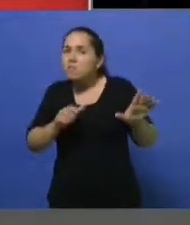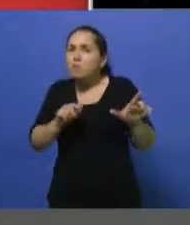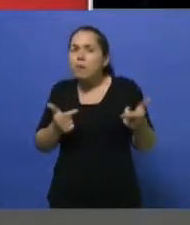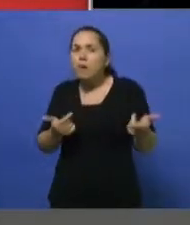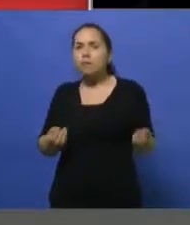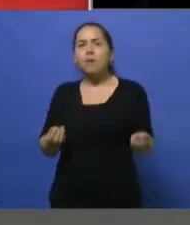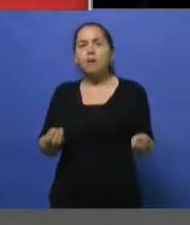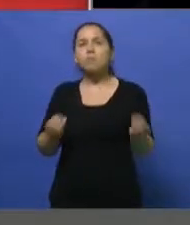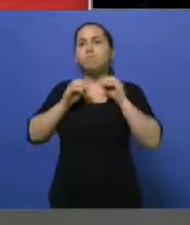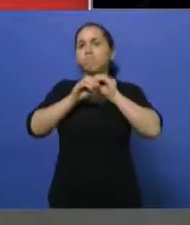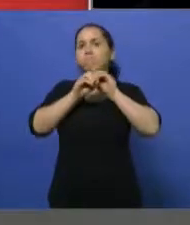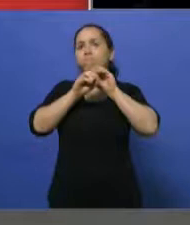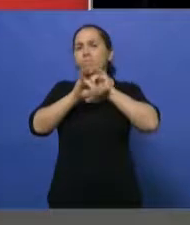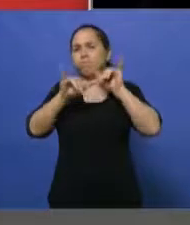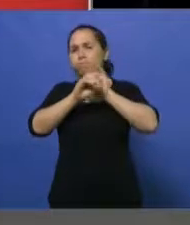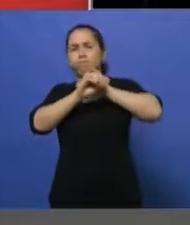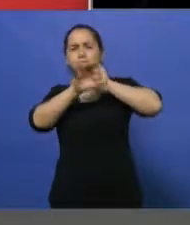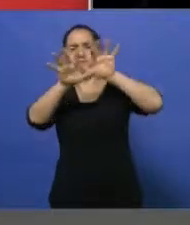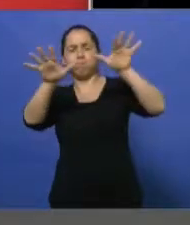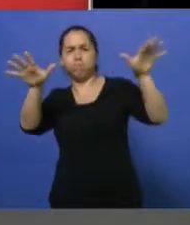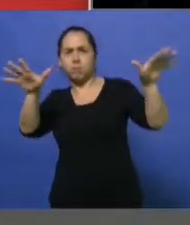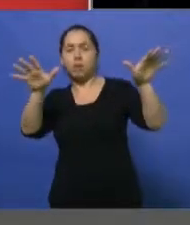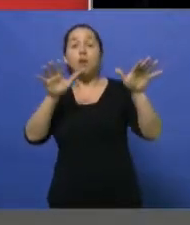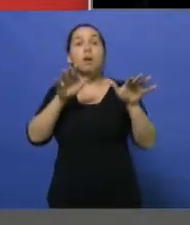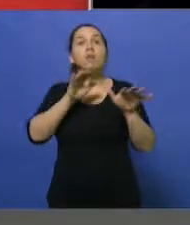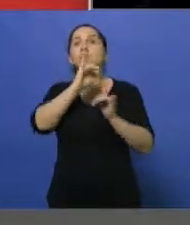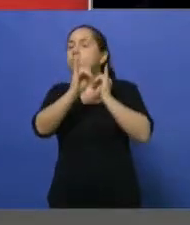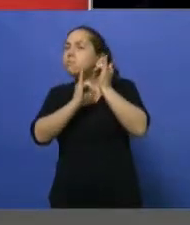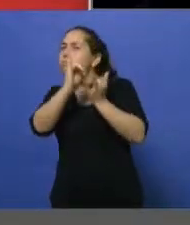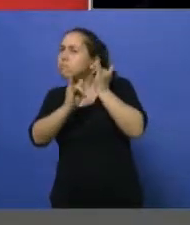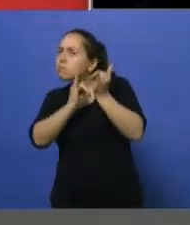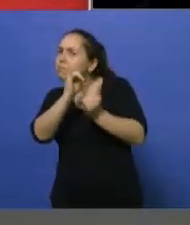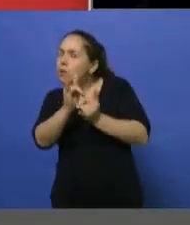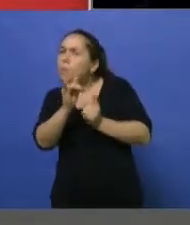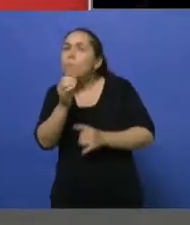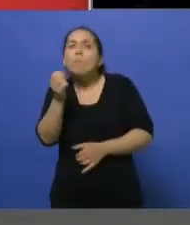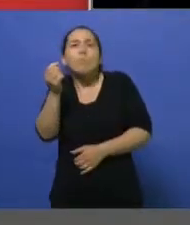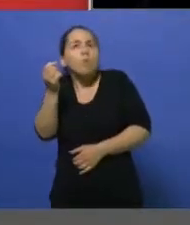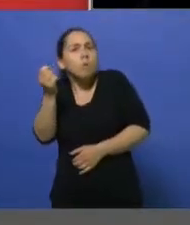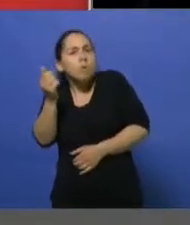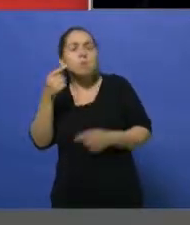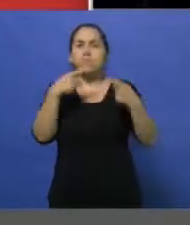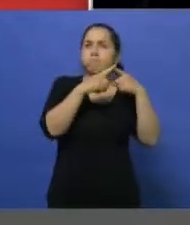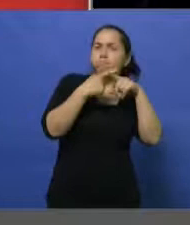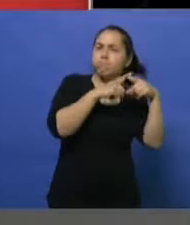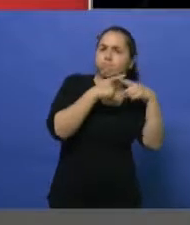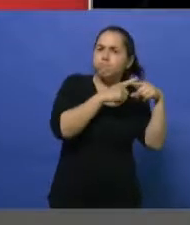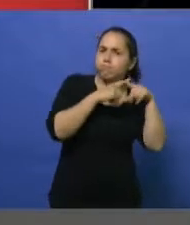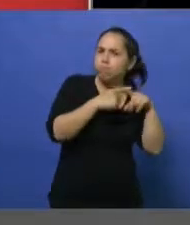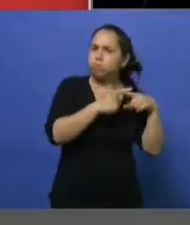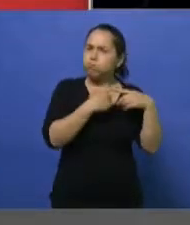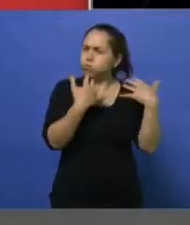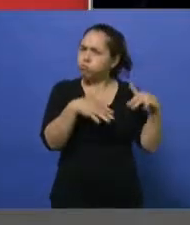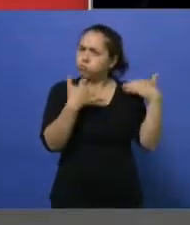viralizando y hay en realidad poco para contar, pero mucho para discutir alrededor de esto, es lo